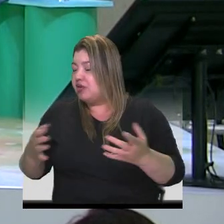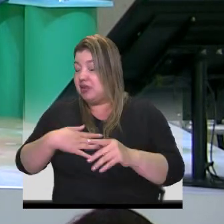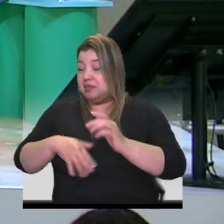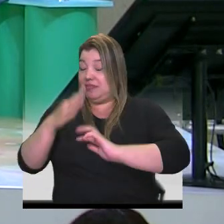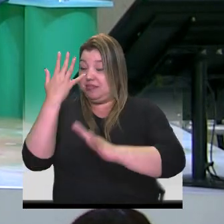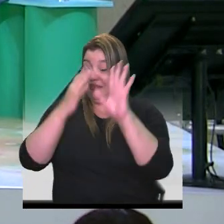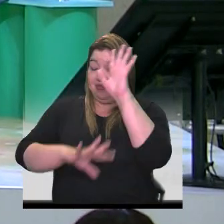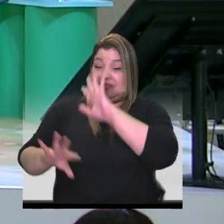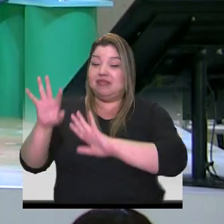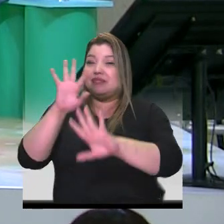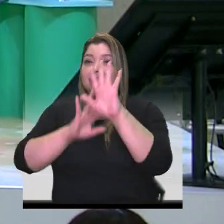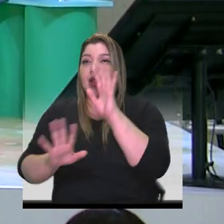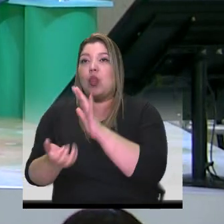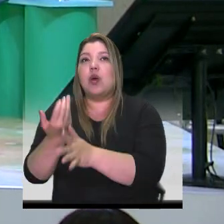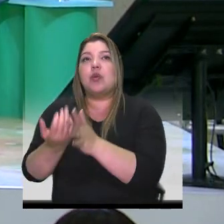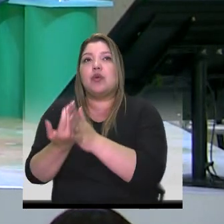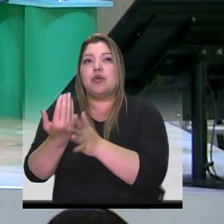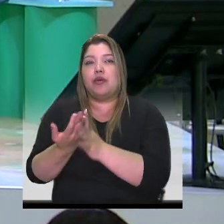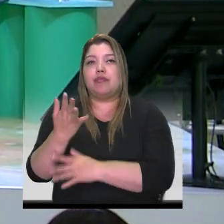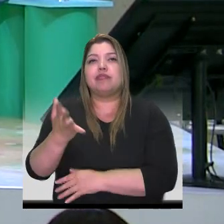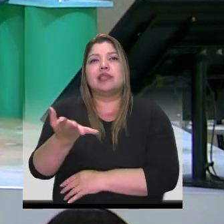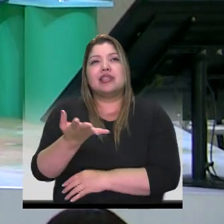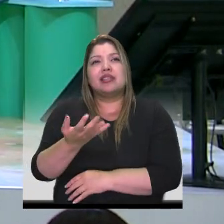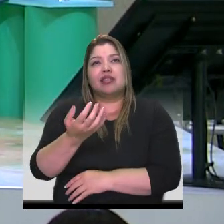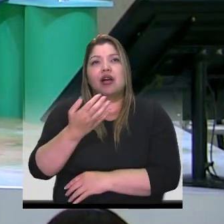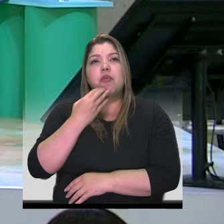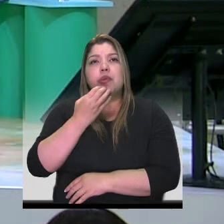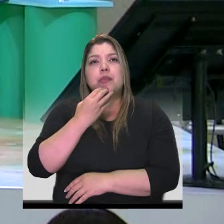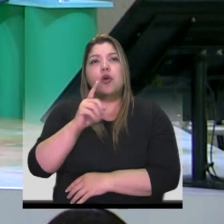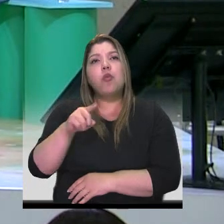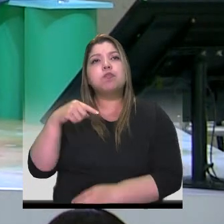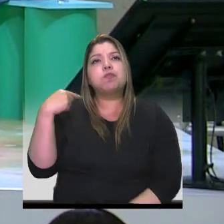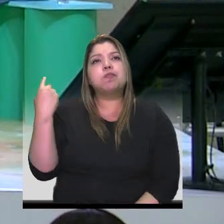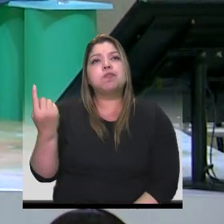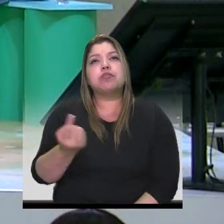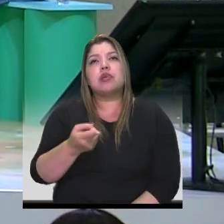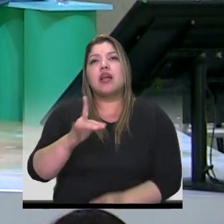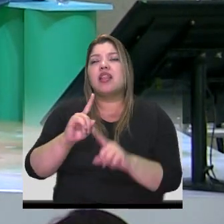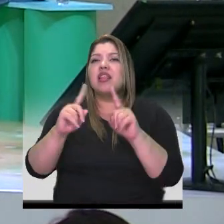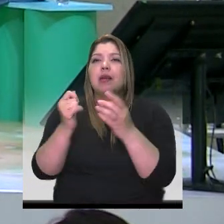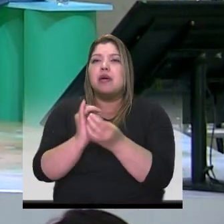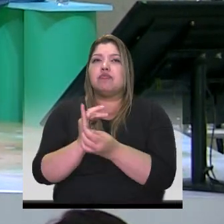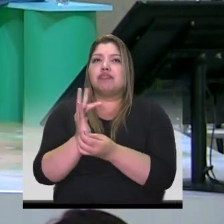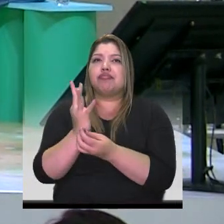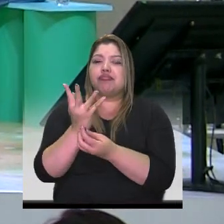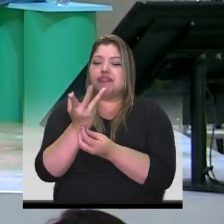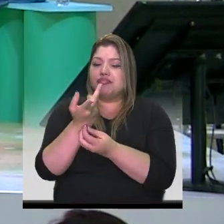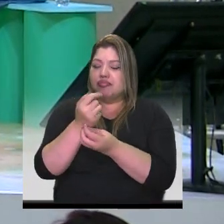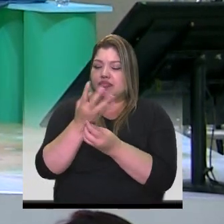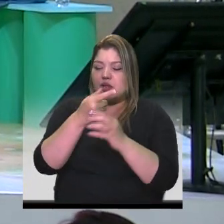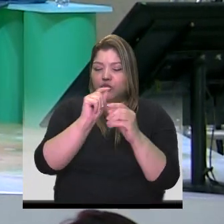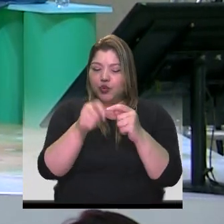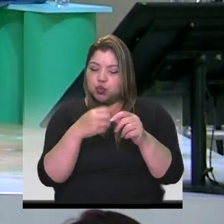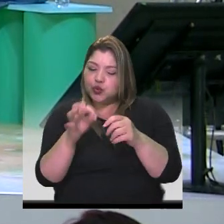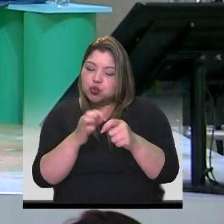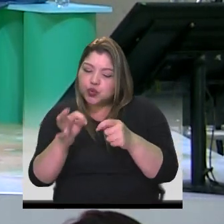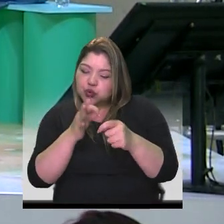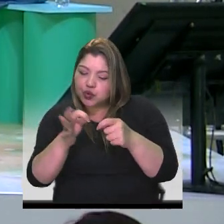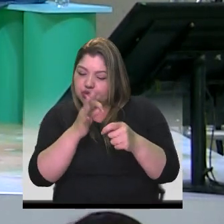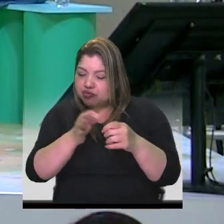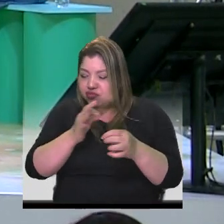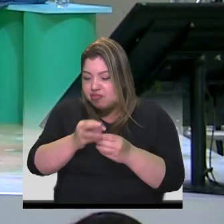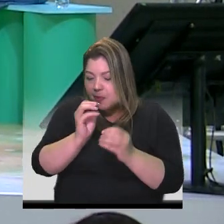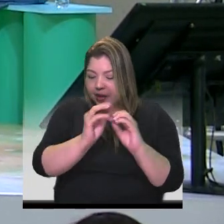y por ejemplo un asunto que para nosotros es muy común y es la artesanía, ¿cierto? Como que la artesanía se convirtió en una